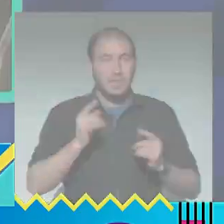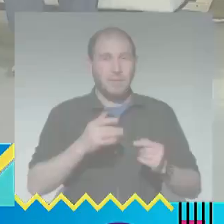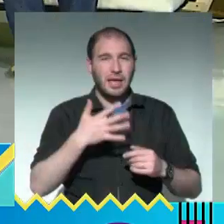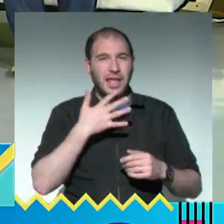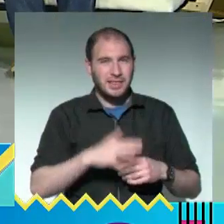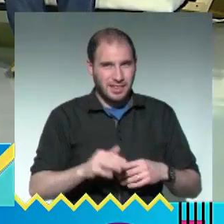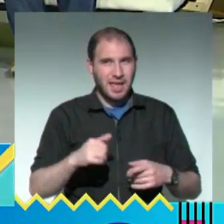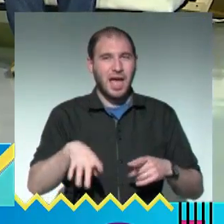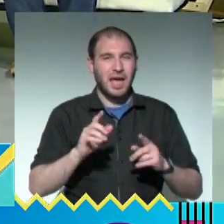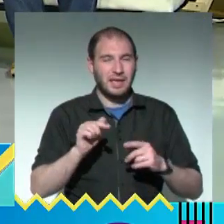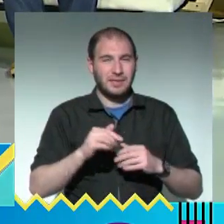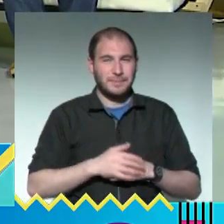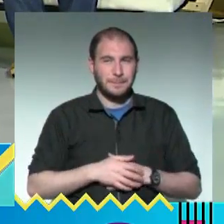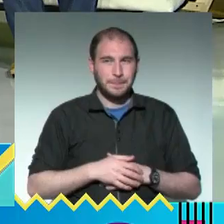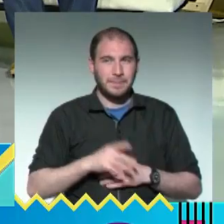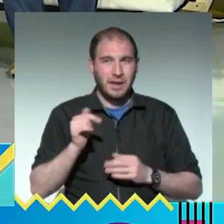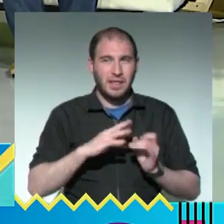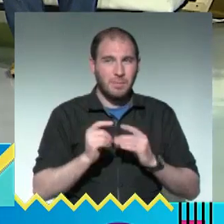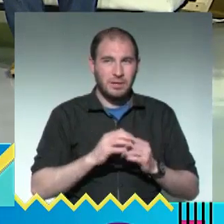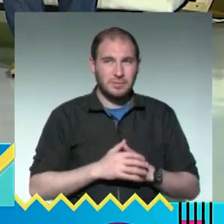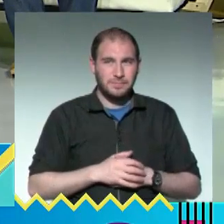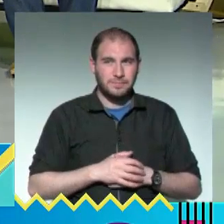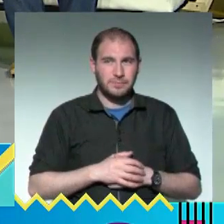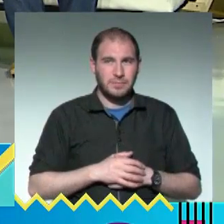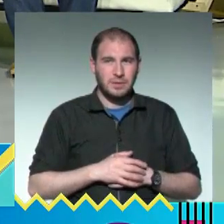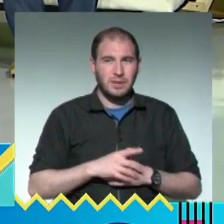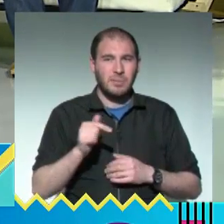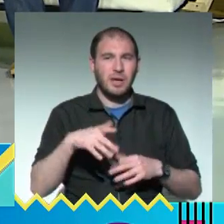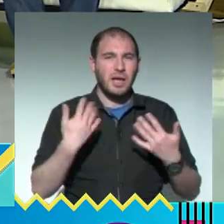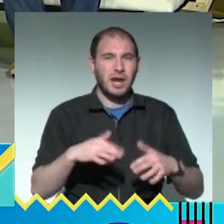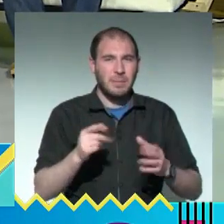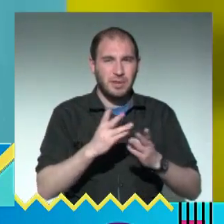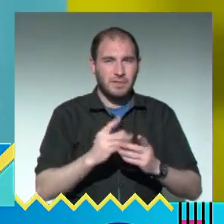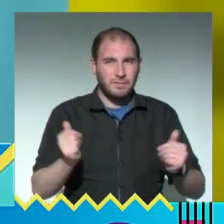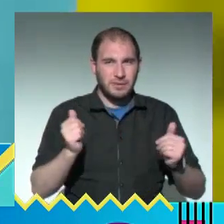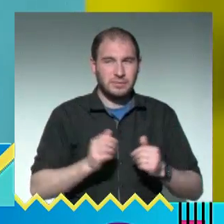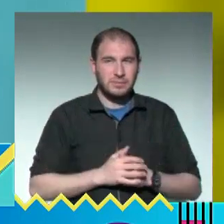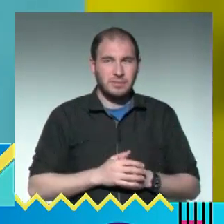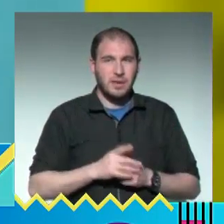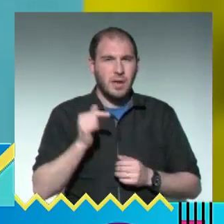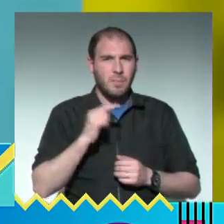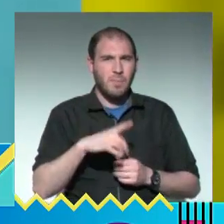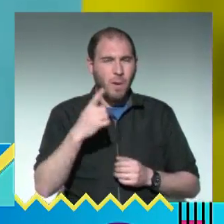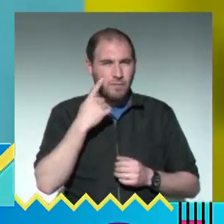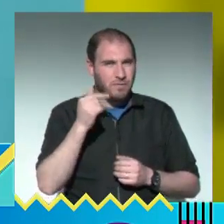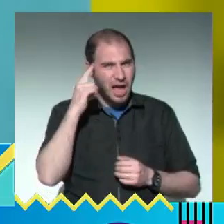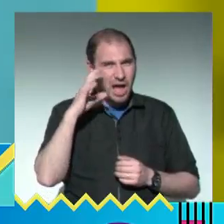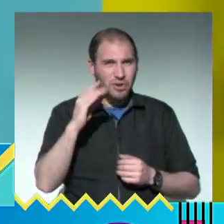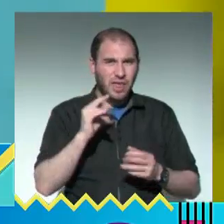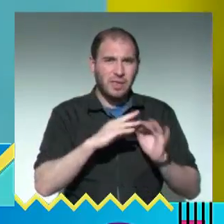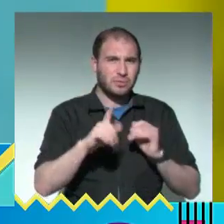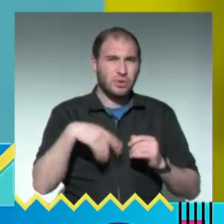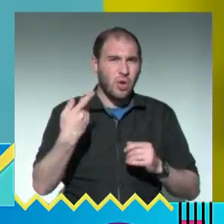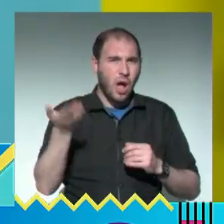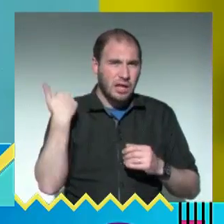traduce es cuando se vuelve claro, ahí a debatir. Rápidamente, como para cerrar, ¿has vivido o recordás otras